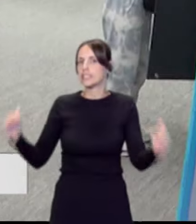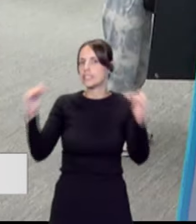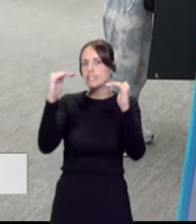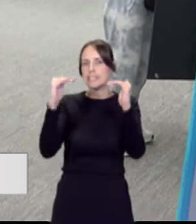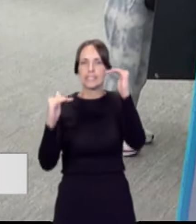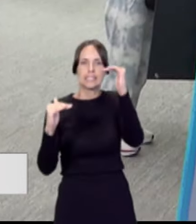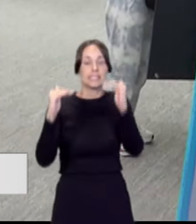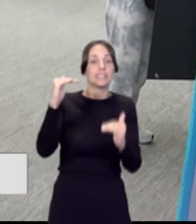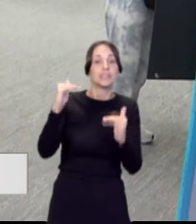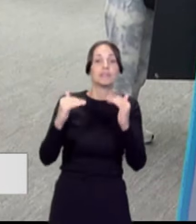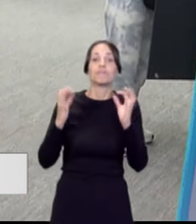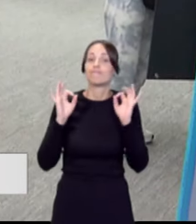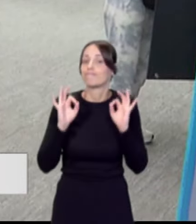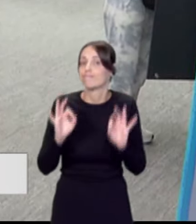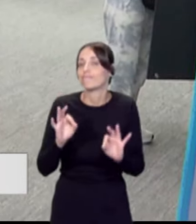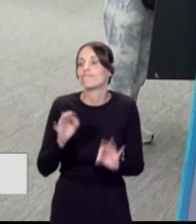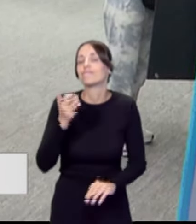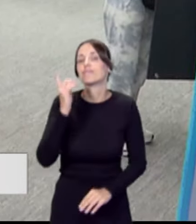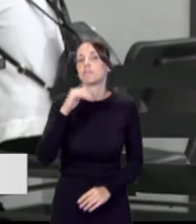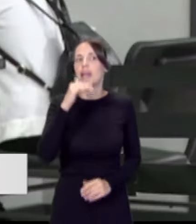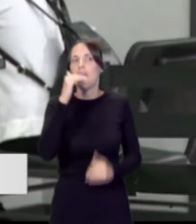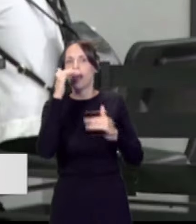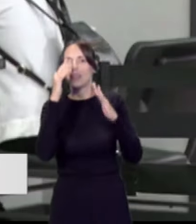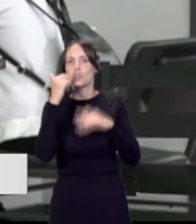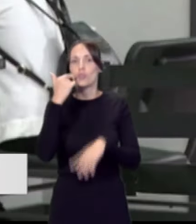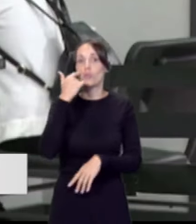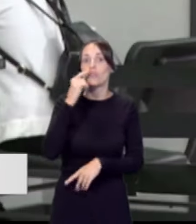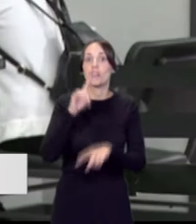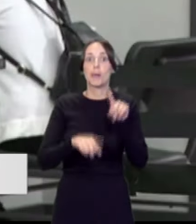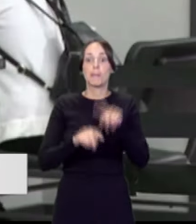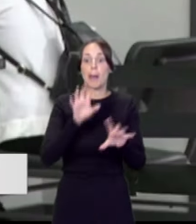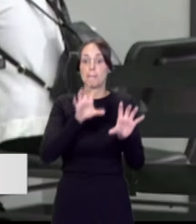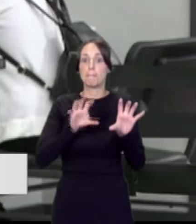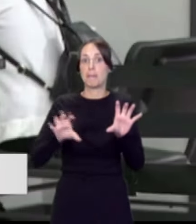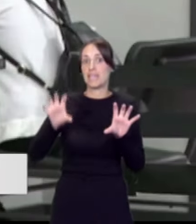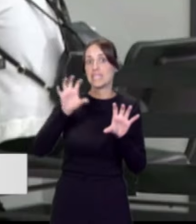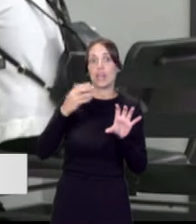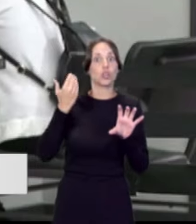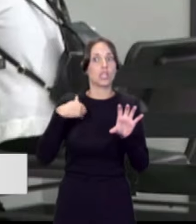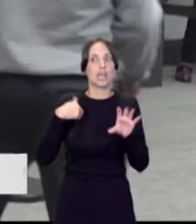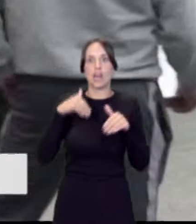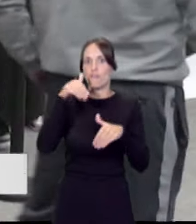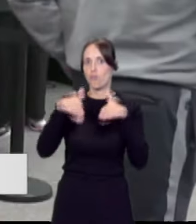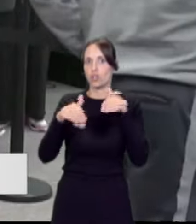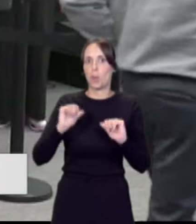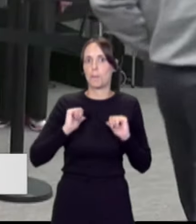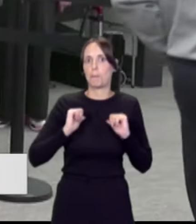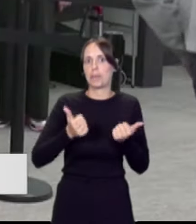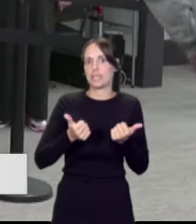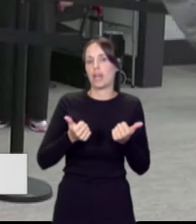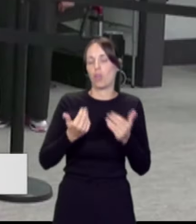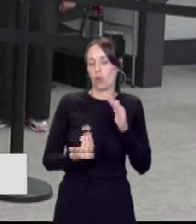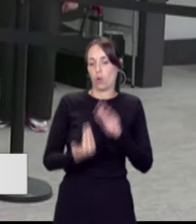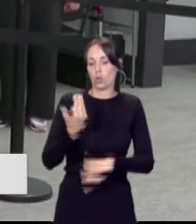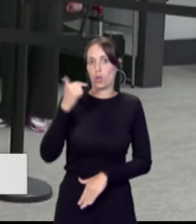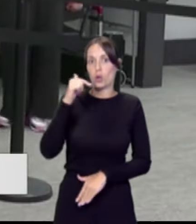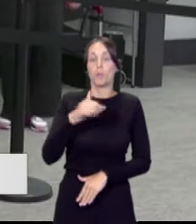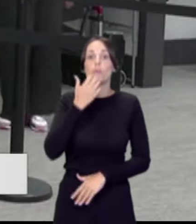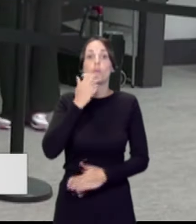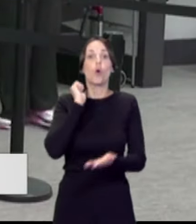y desde luego hay mucha atención en aquellos estados que han empezado a votar de manera temprana. Durante esta jornada, un juez en